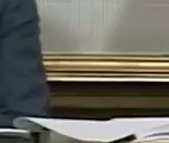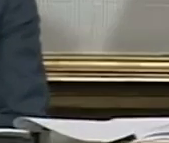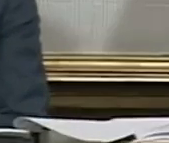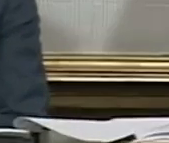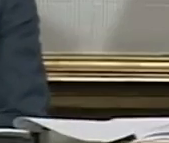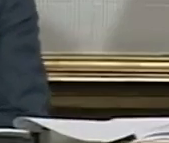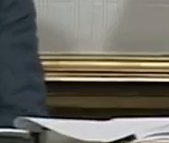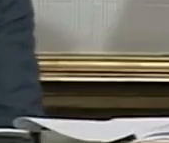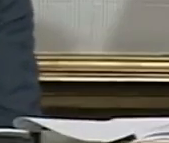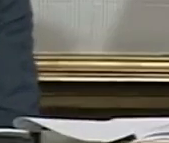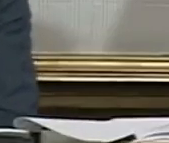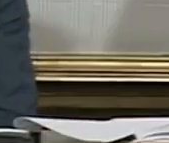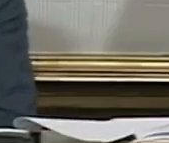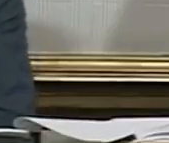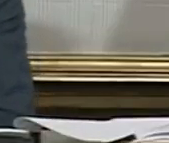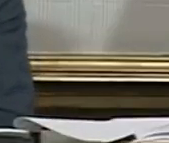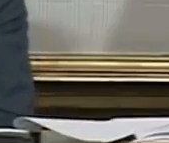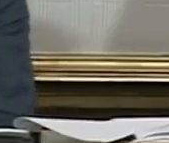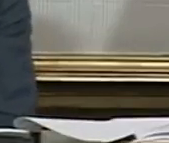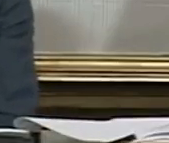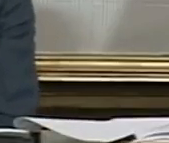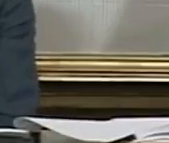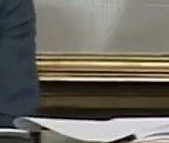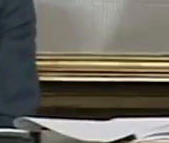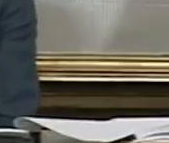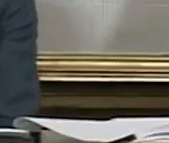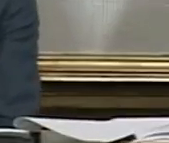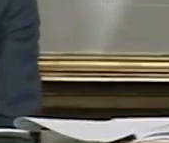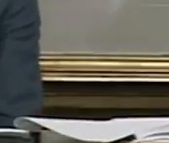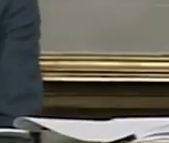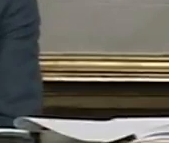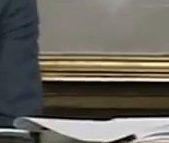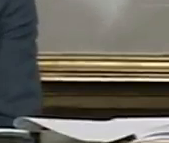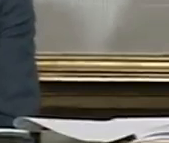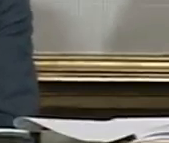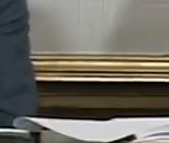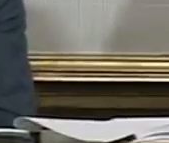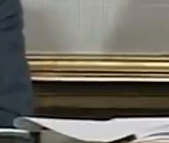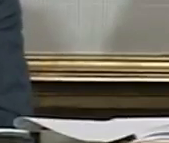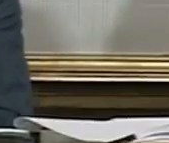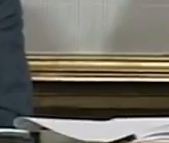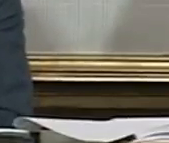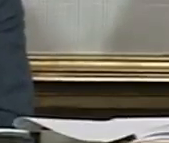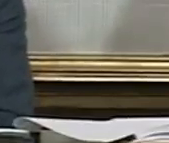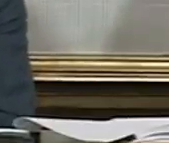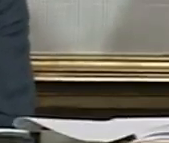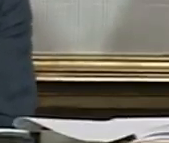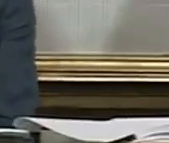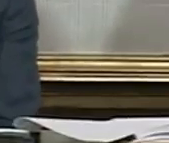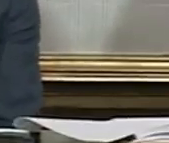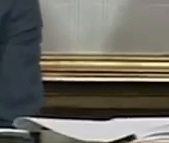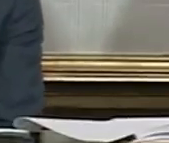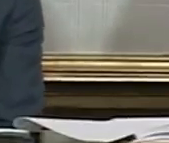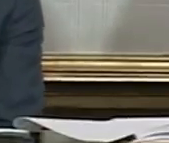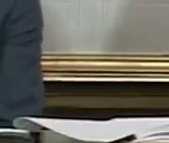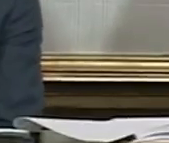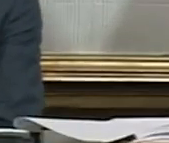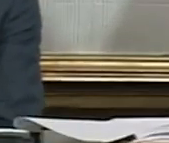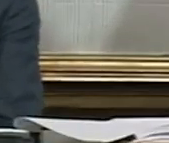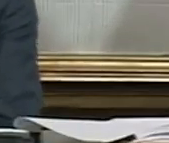Querida, enviamos nuestro caluroso abrazo de felicitación al pueblo de Francisco Morazán, a su